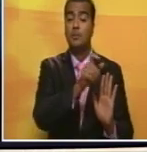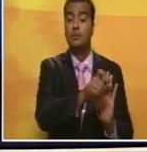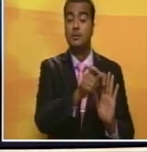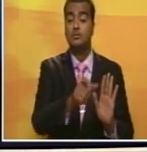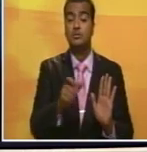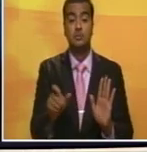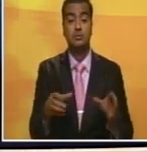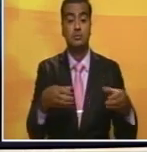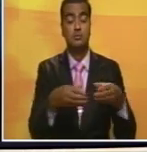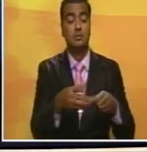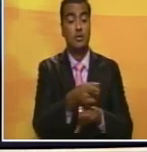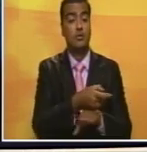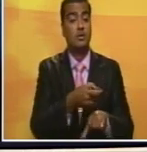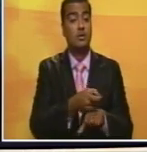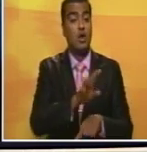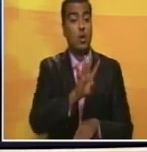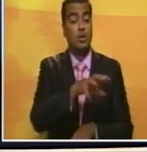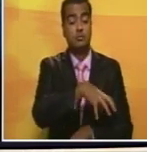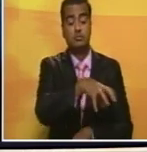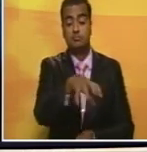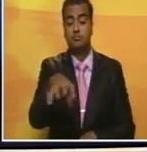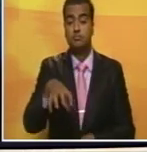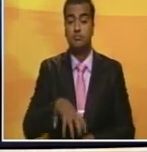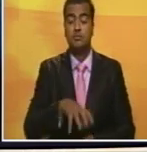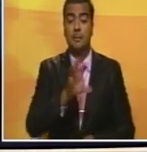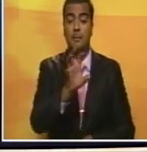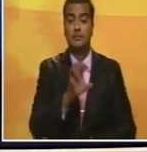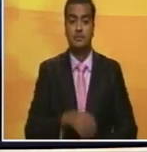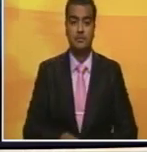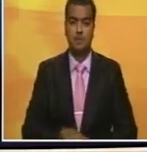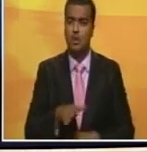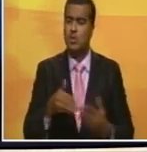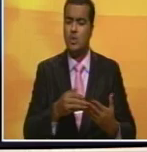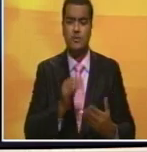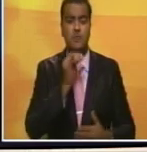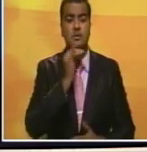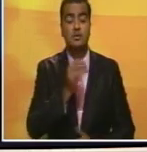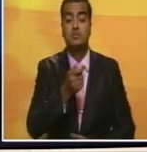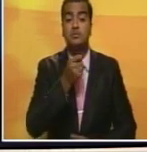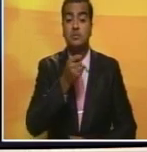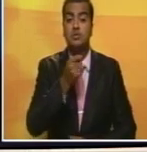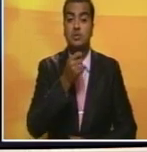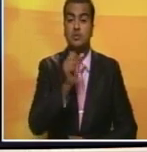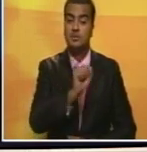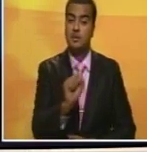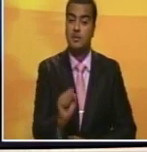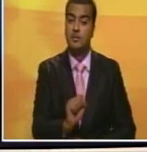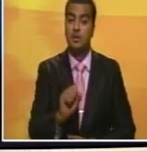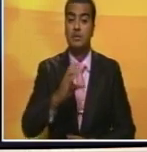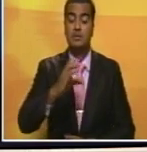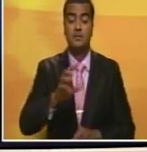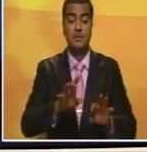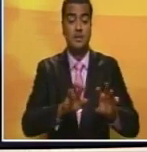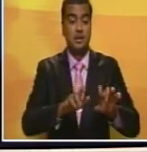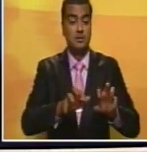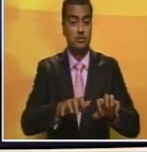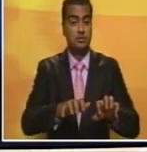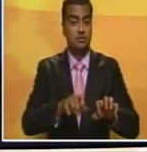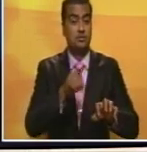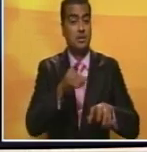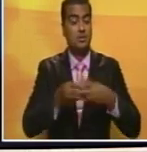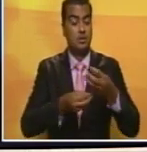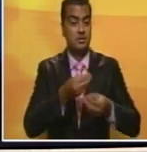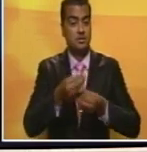para el cargo de gobernador en 4 entidades del país. La información le ofreció en rueda de prensa a Simón Calzadilla, secretario general de